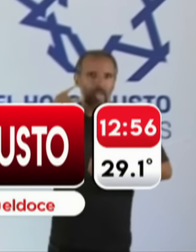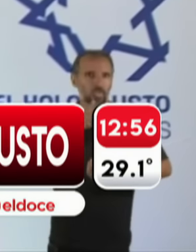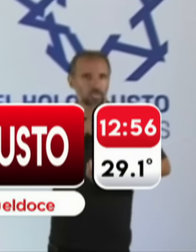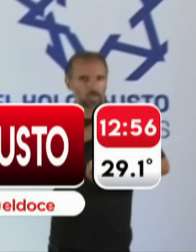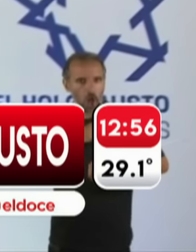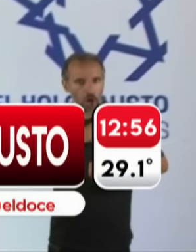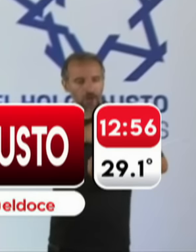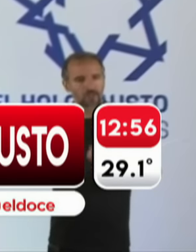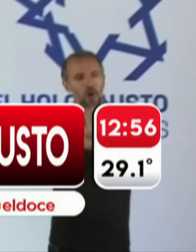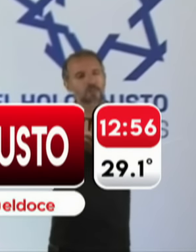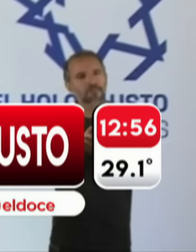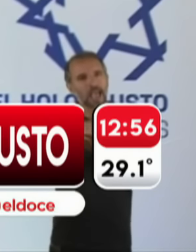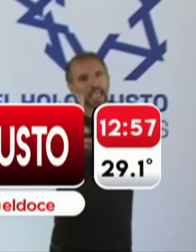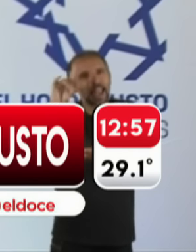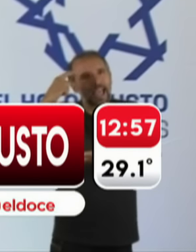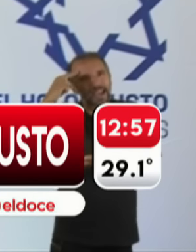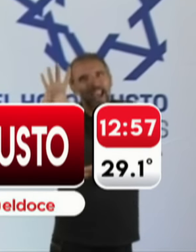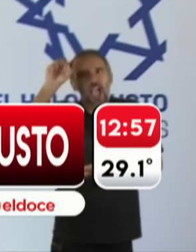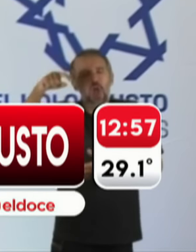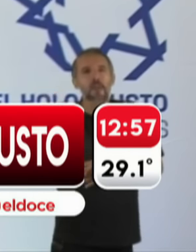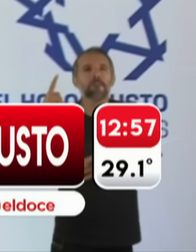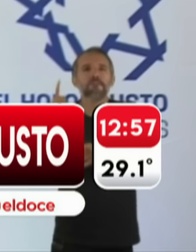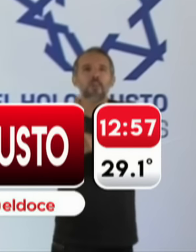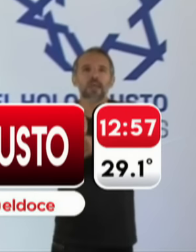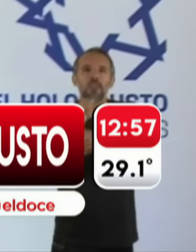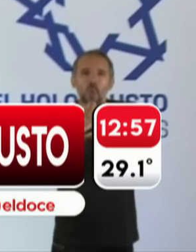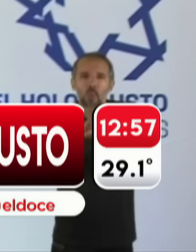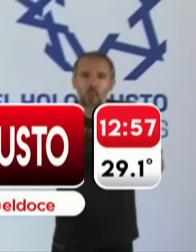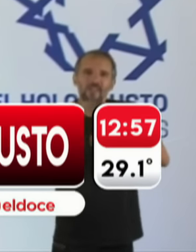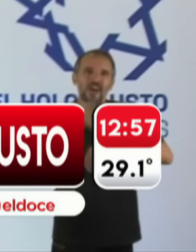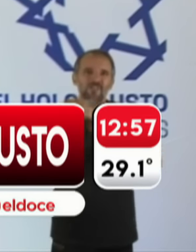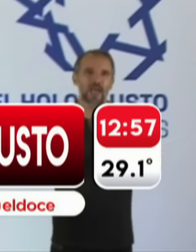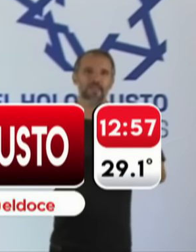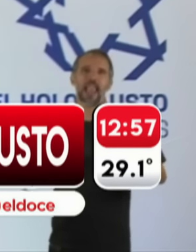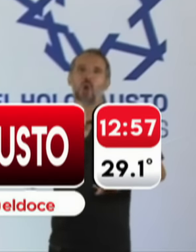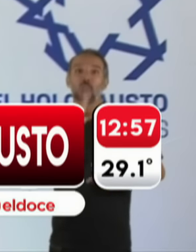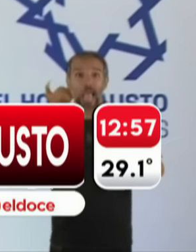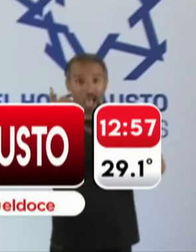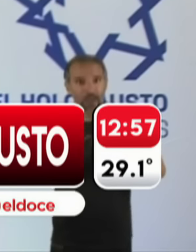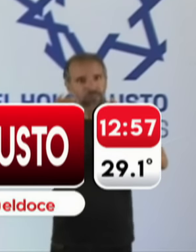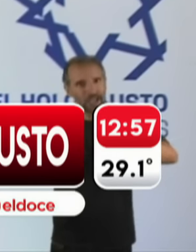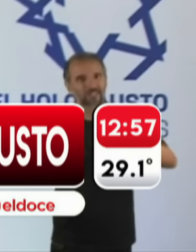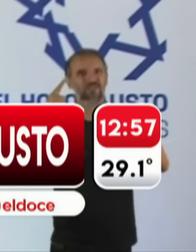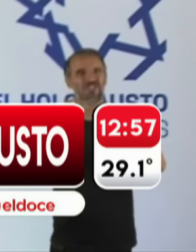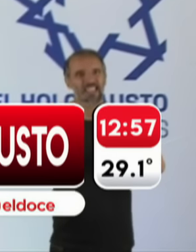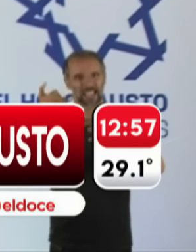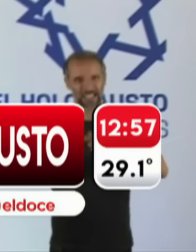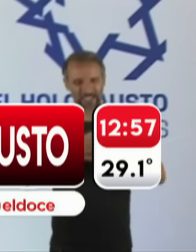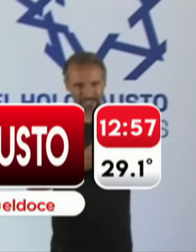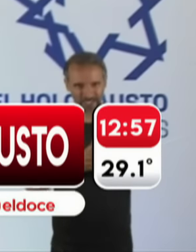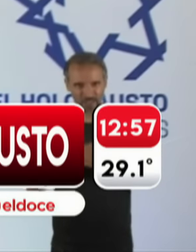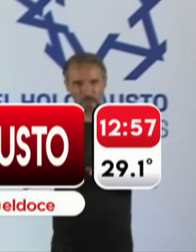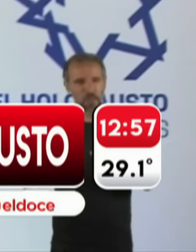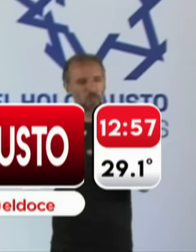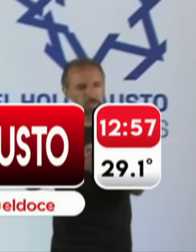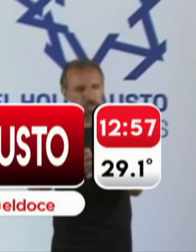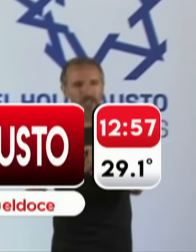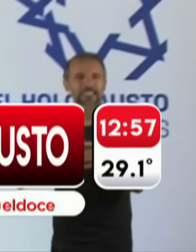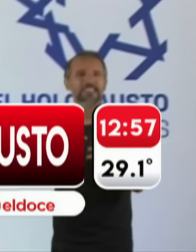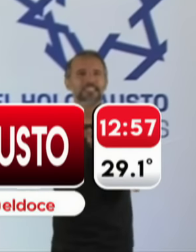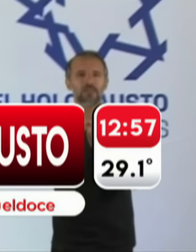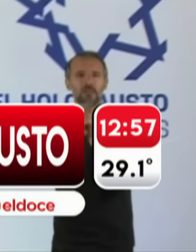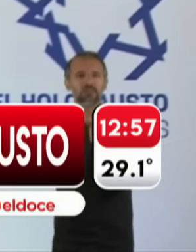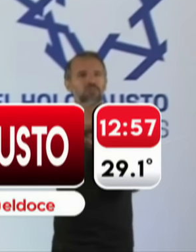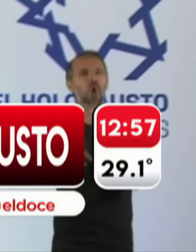y de la Embajada de Israel. Volvió a pedir por la liberación de los rehenes en manos de Hamas y confirmó que irá a Israel en visita